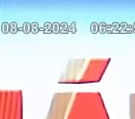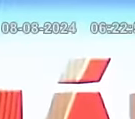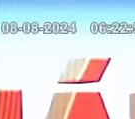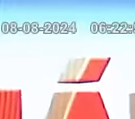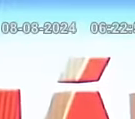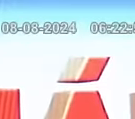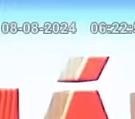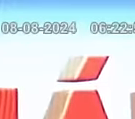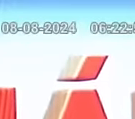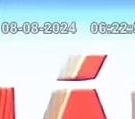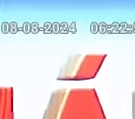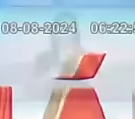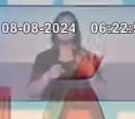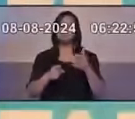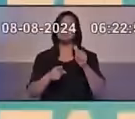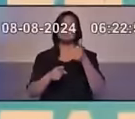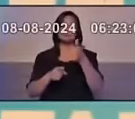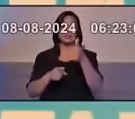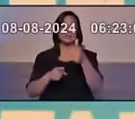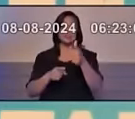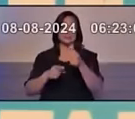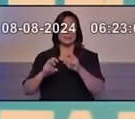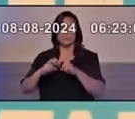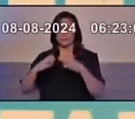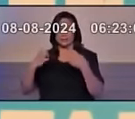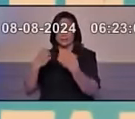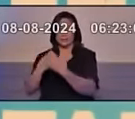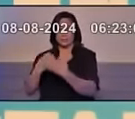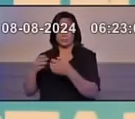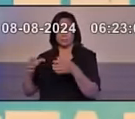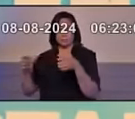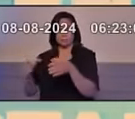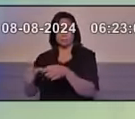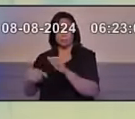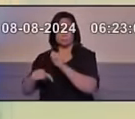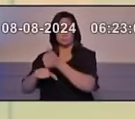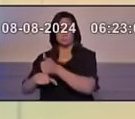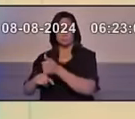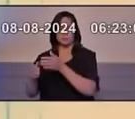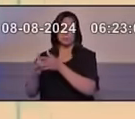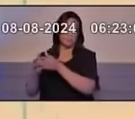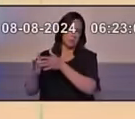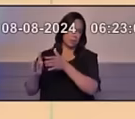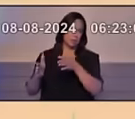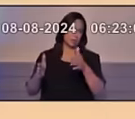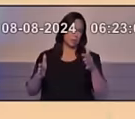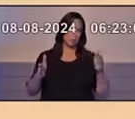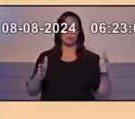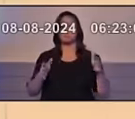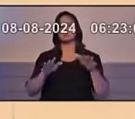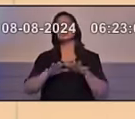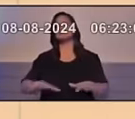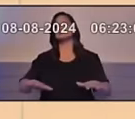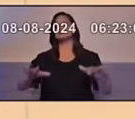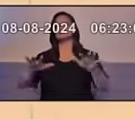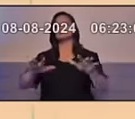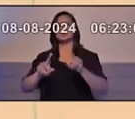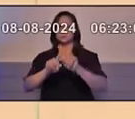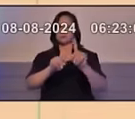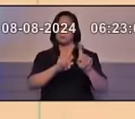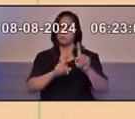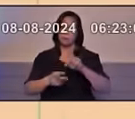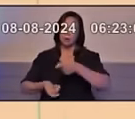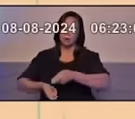hizo en su gestión desde el Ministerio de Interior y Policía. Y de verdad que ese día pero mírelo ahí,